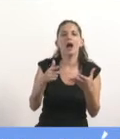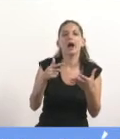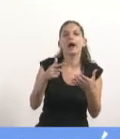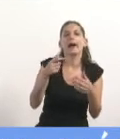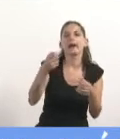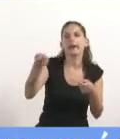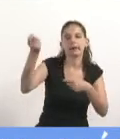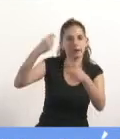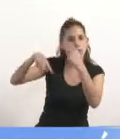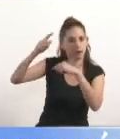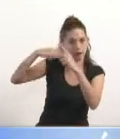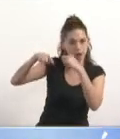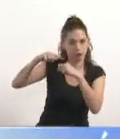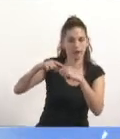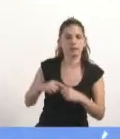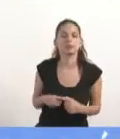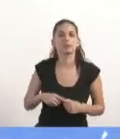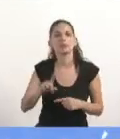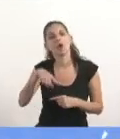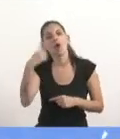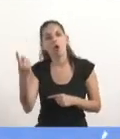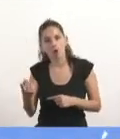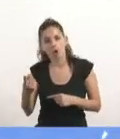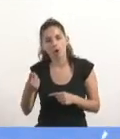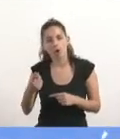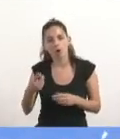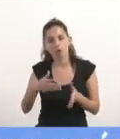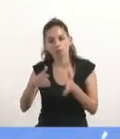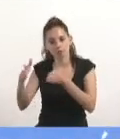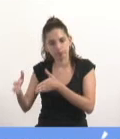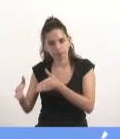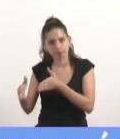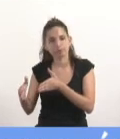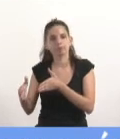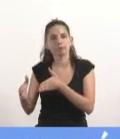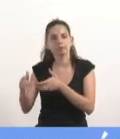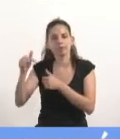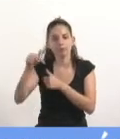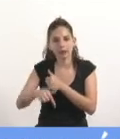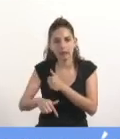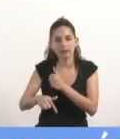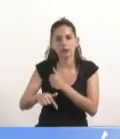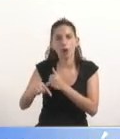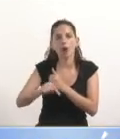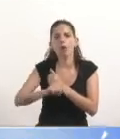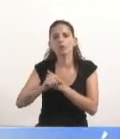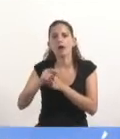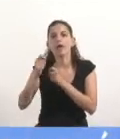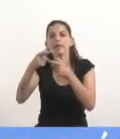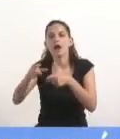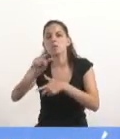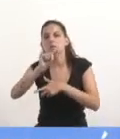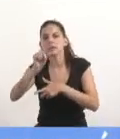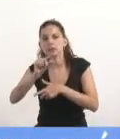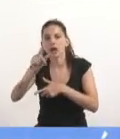importaciones. Y por el otro lado, creo que también esto es entregar previsibilidad, otorgar previsibilidad